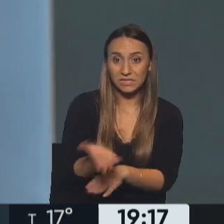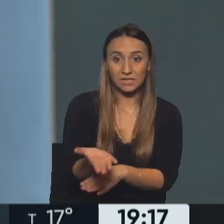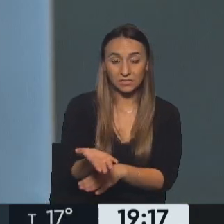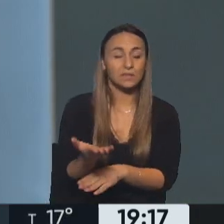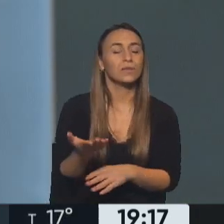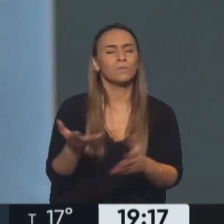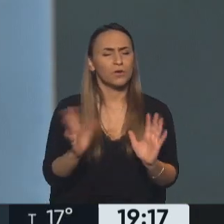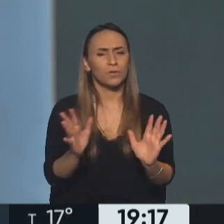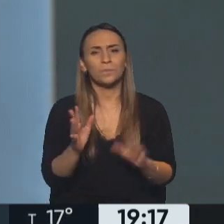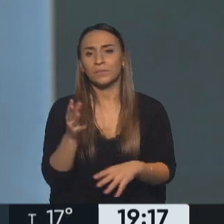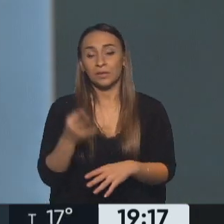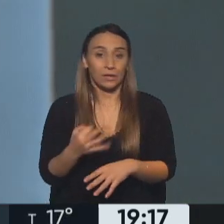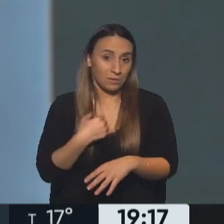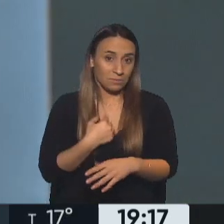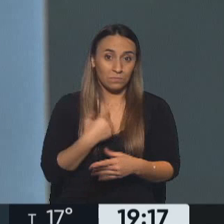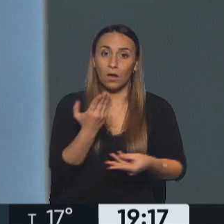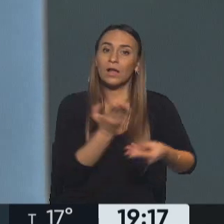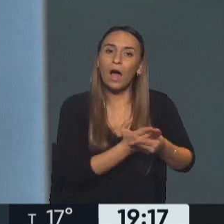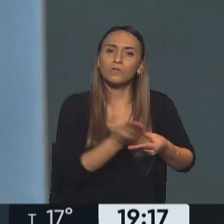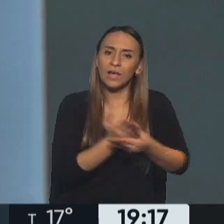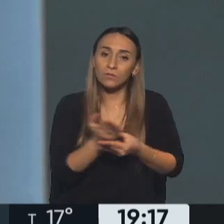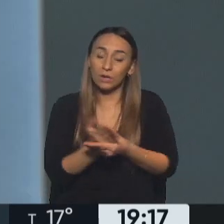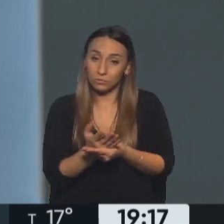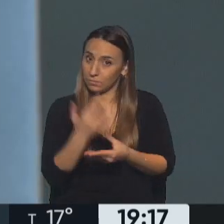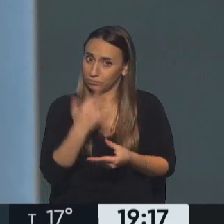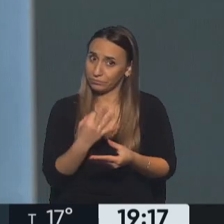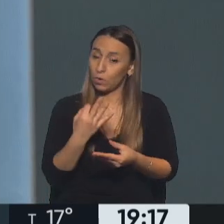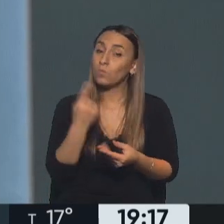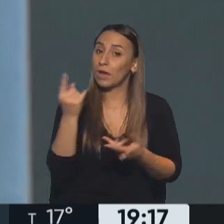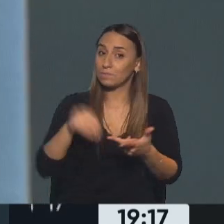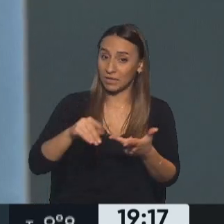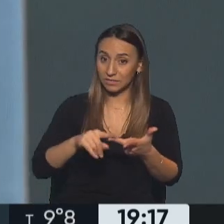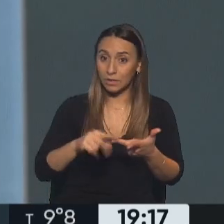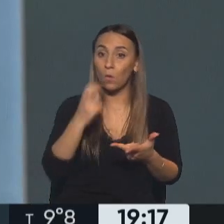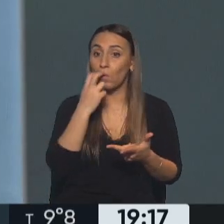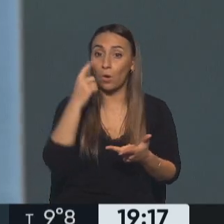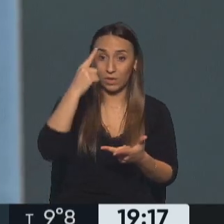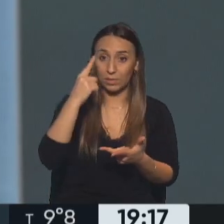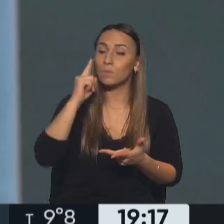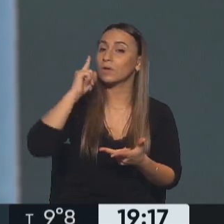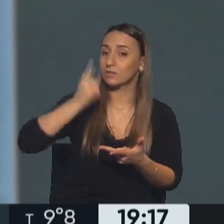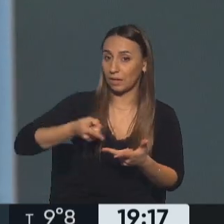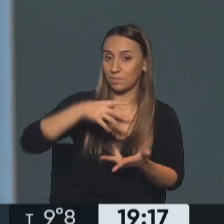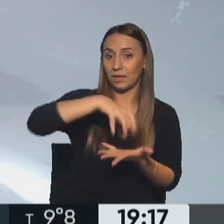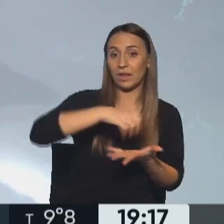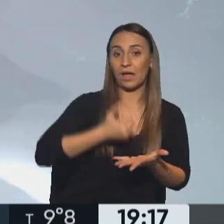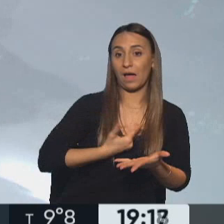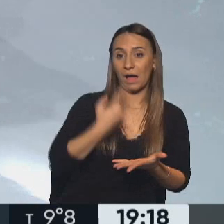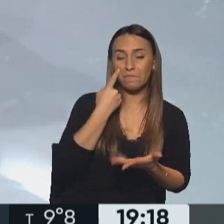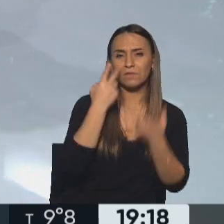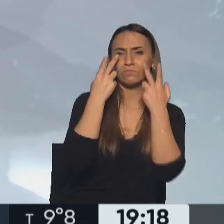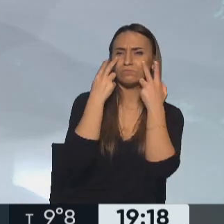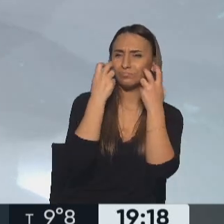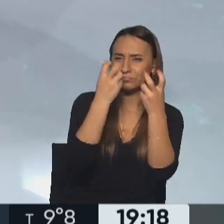río no digo que todas estas causas de tanta gravedad yo voy a sumar una más que es bolivia porque también desde la afi digamos investigó el rol que tuvieron